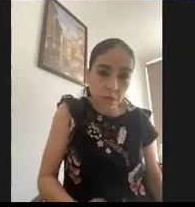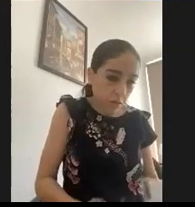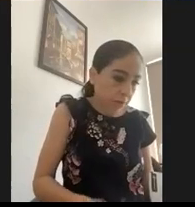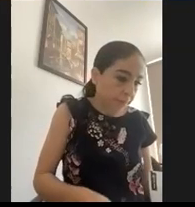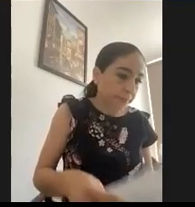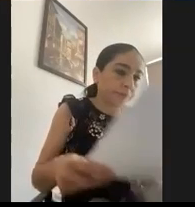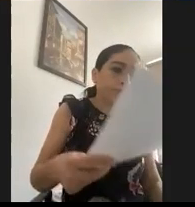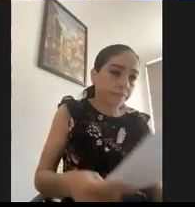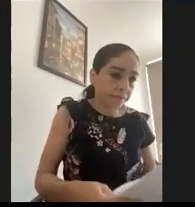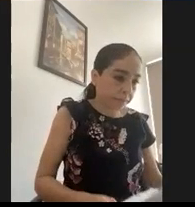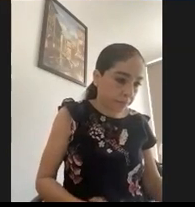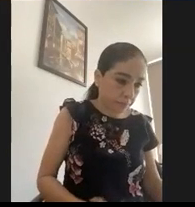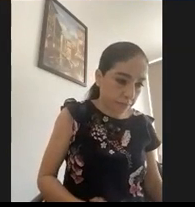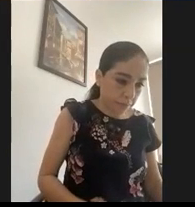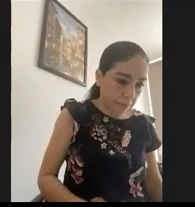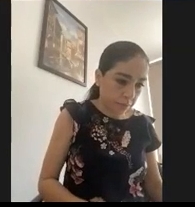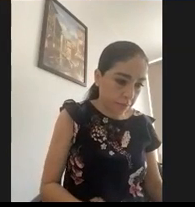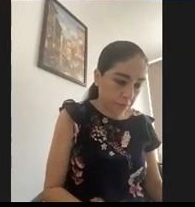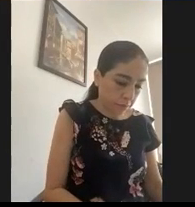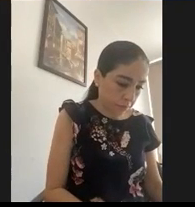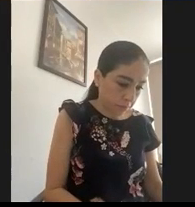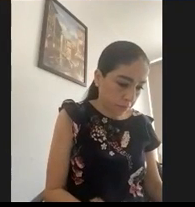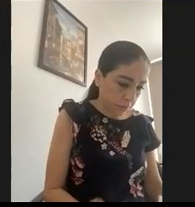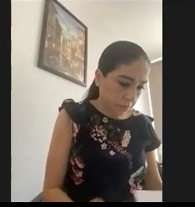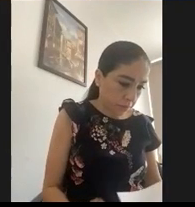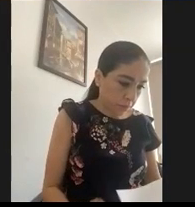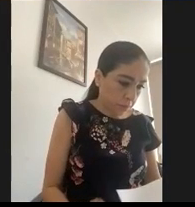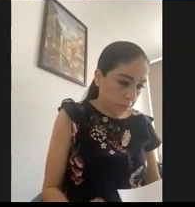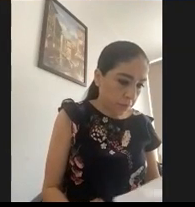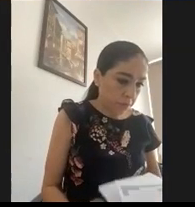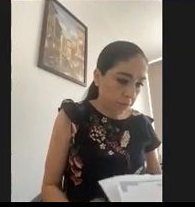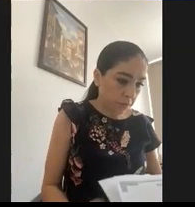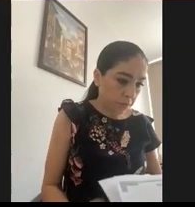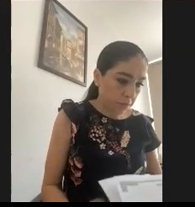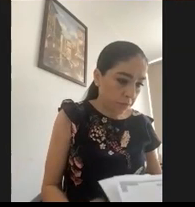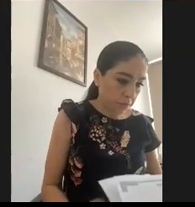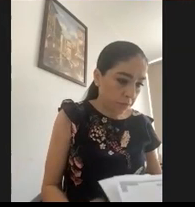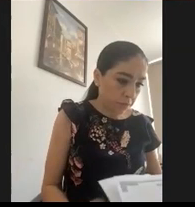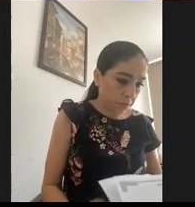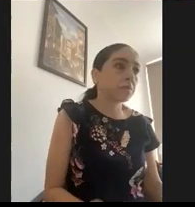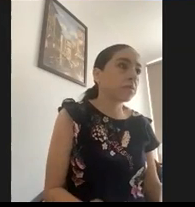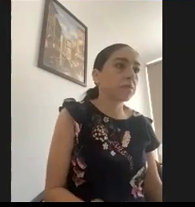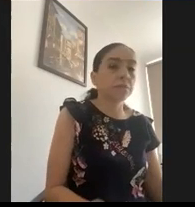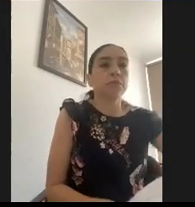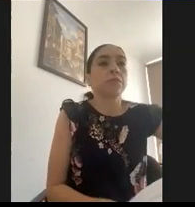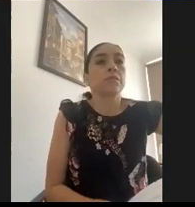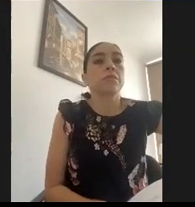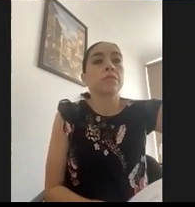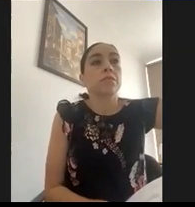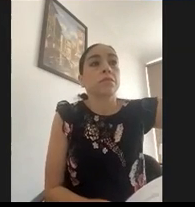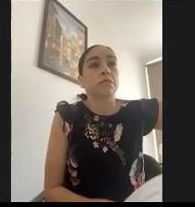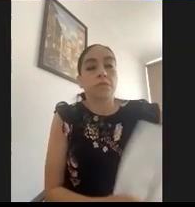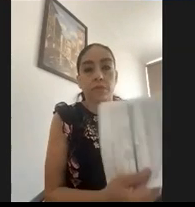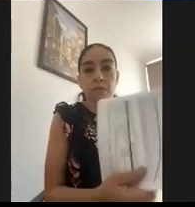hablar de un plan municipal, estamos hablando con el territorio completo. Obviamente, pues ya nos vamos a